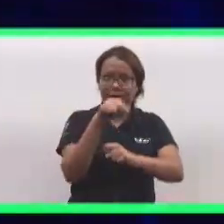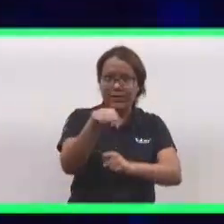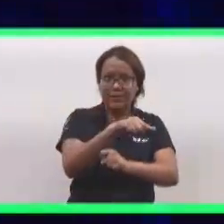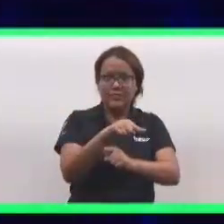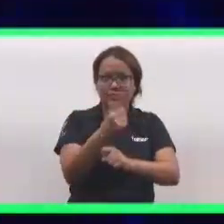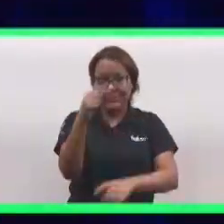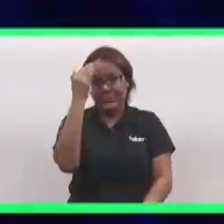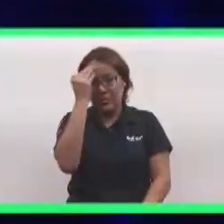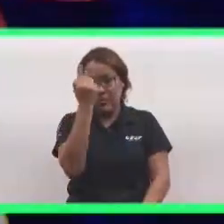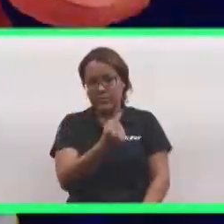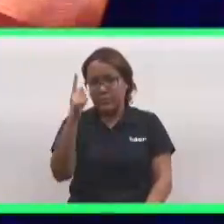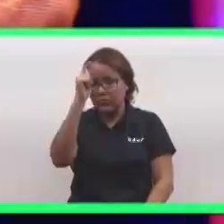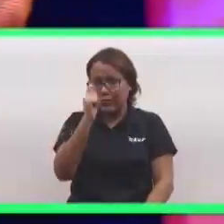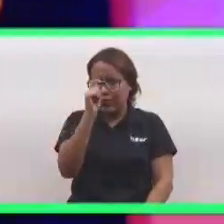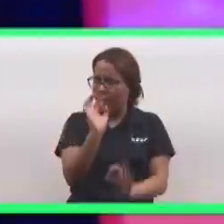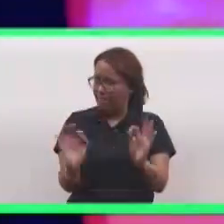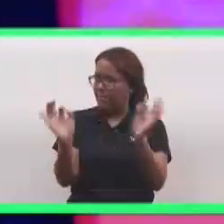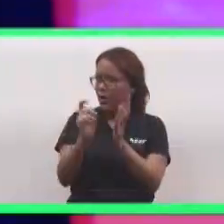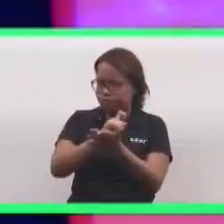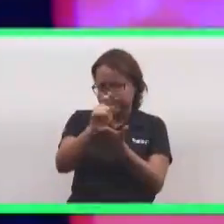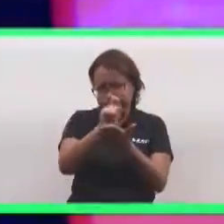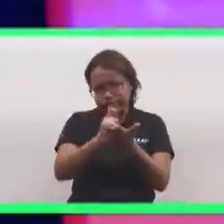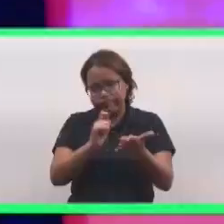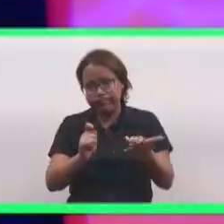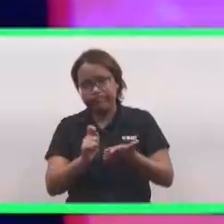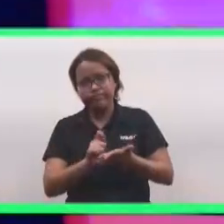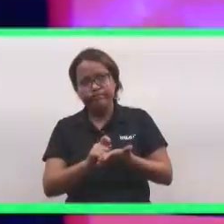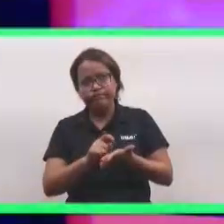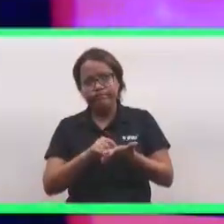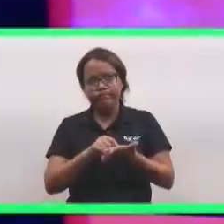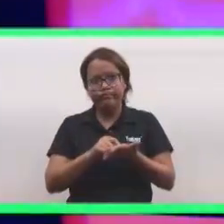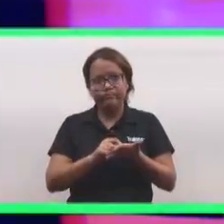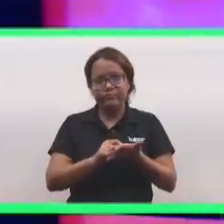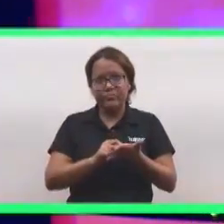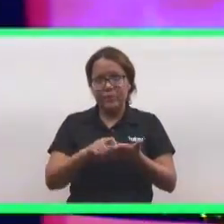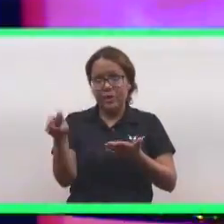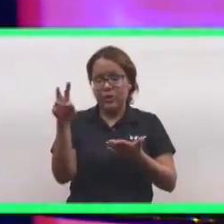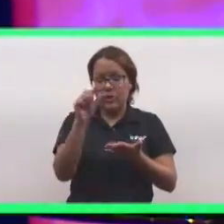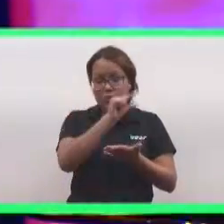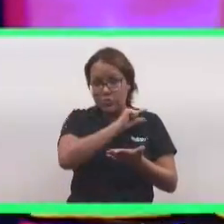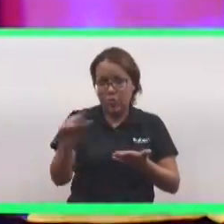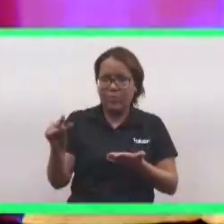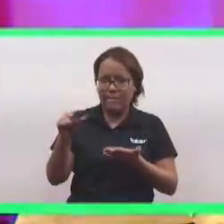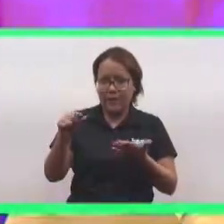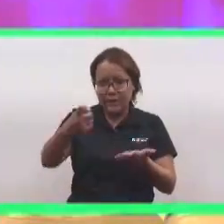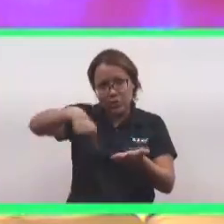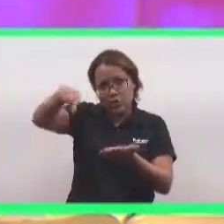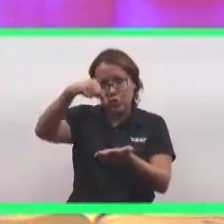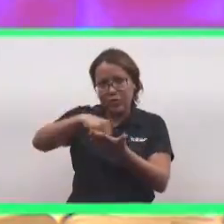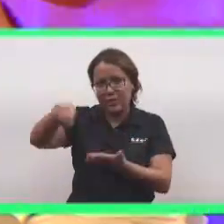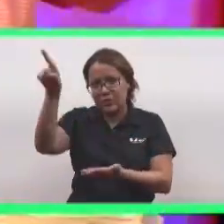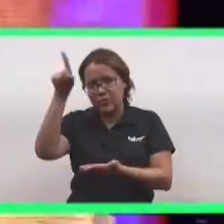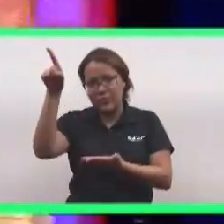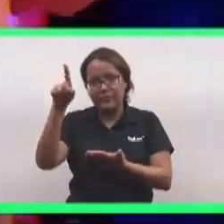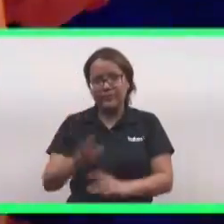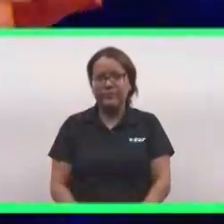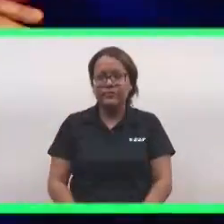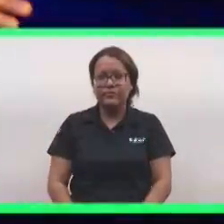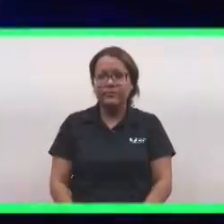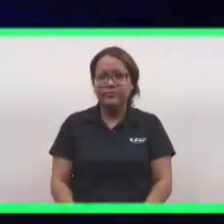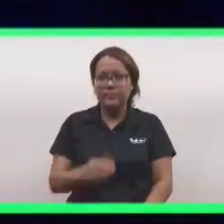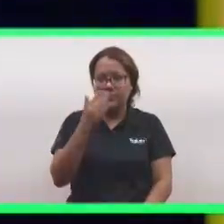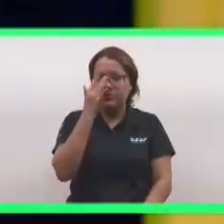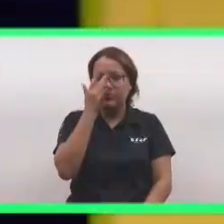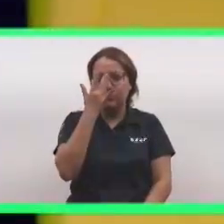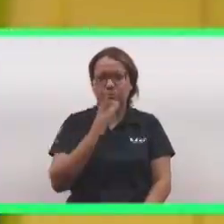mejores teólogos de aquella época, valga la redundancia, un libro llamado La Ciudad de Dios. Se lo recomiendo. La Ciudad de Dios. ¿Puede decirlo conmigo? La